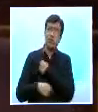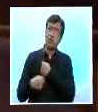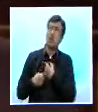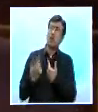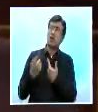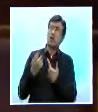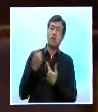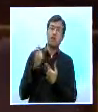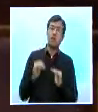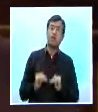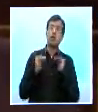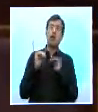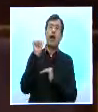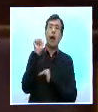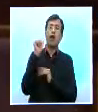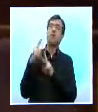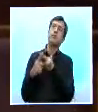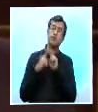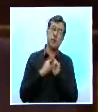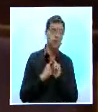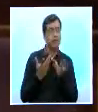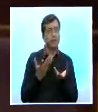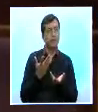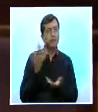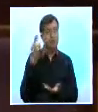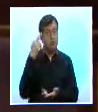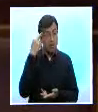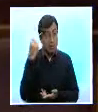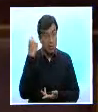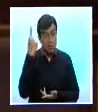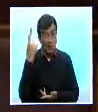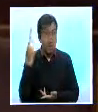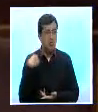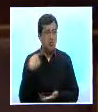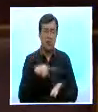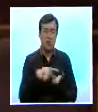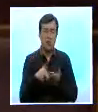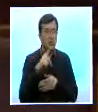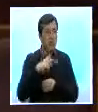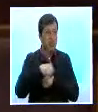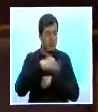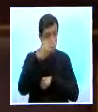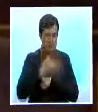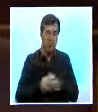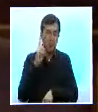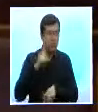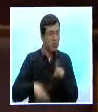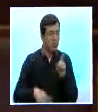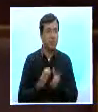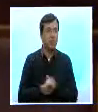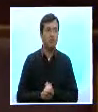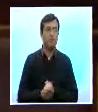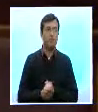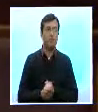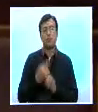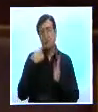clase a para que nos den crédito es la razón que no hemos podido pagar además de señal la